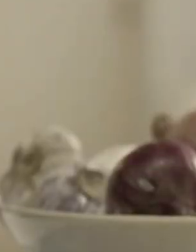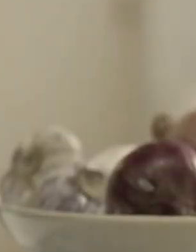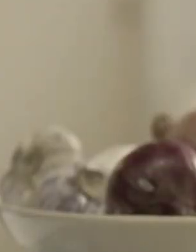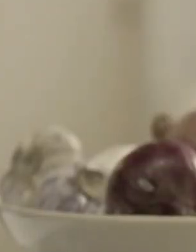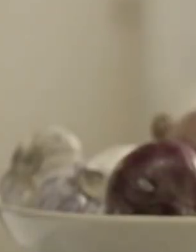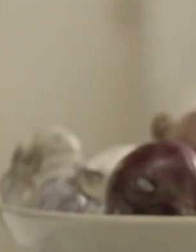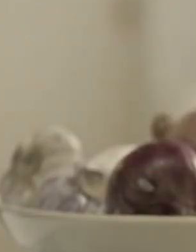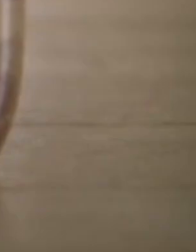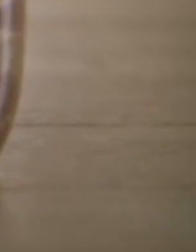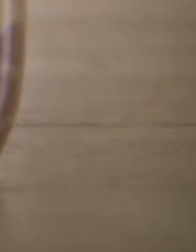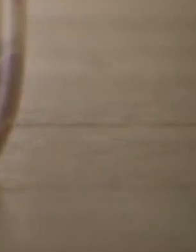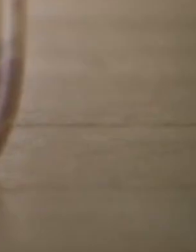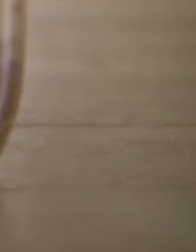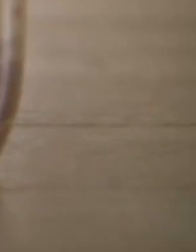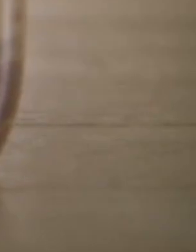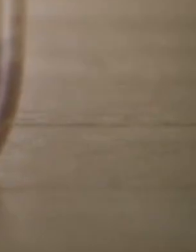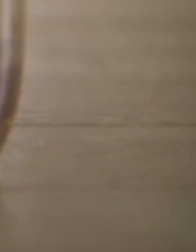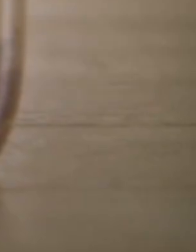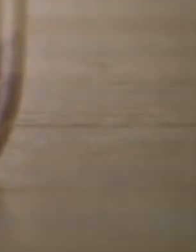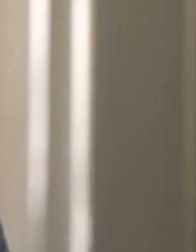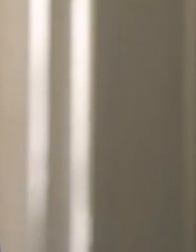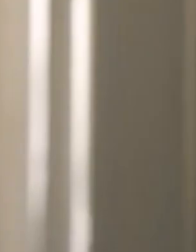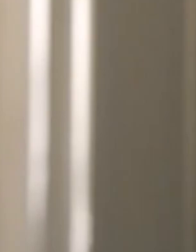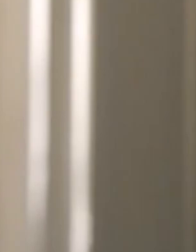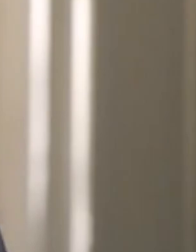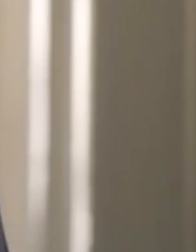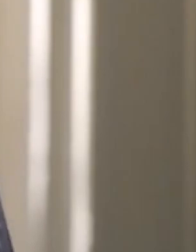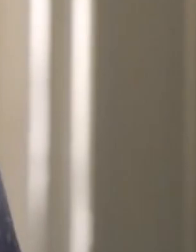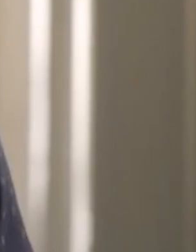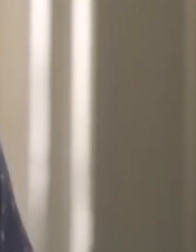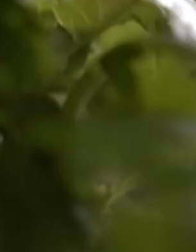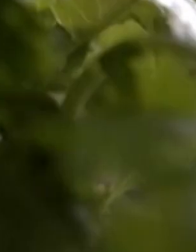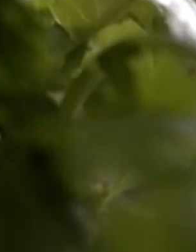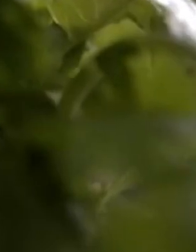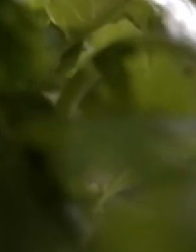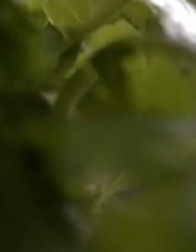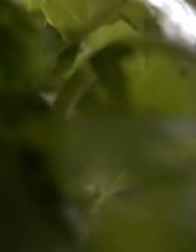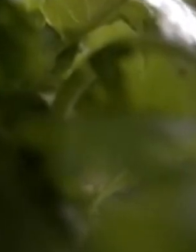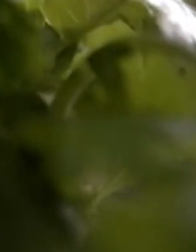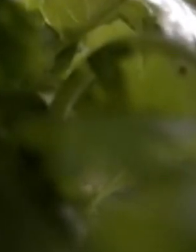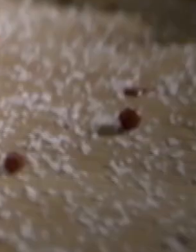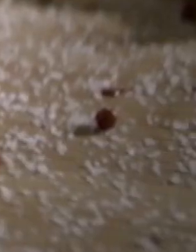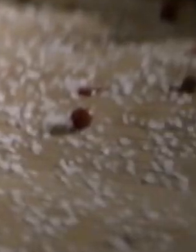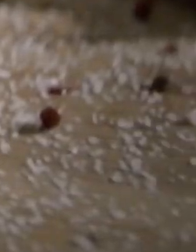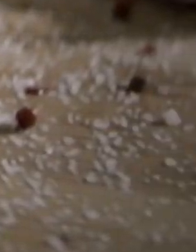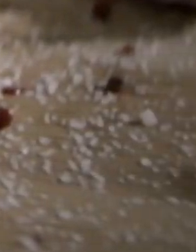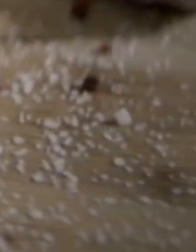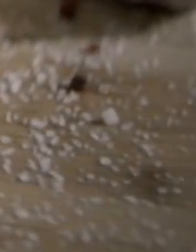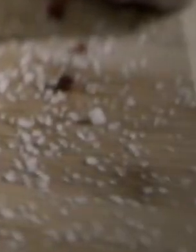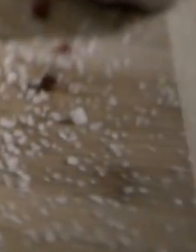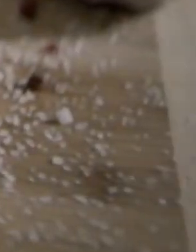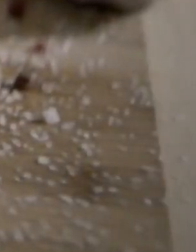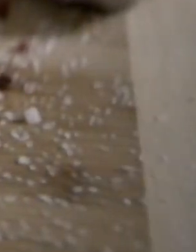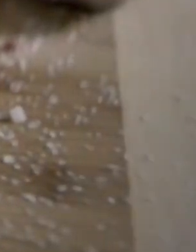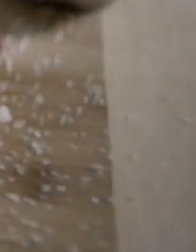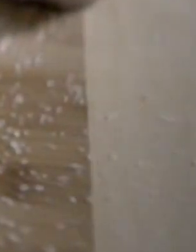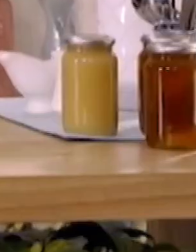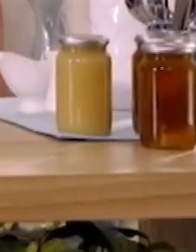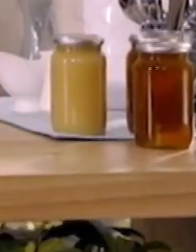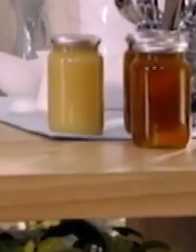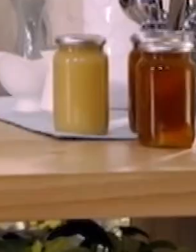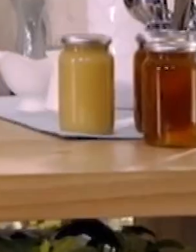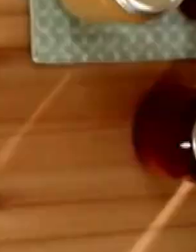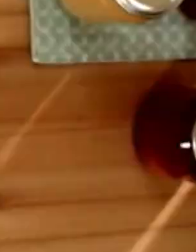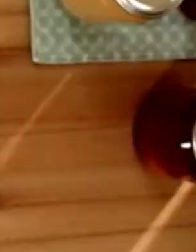que en la cocina podía divertirme tanto como en el laboratorio. Soy Juan, soy cocinero, me apasiona enseñar a cocinar, pero no siempre enseño